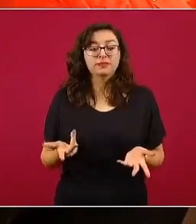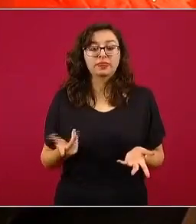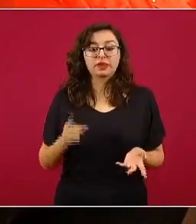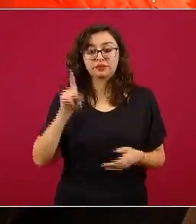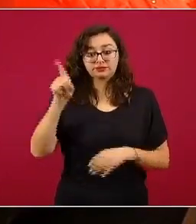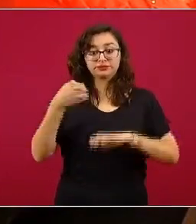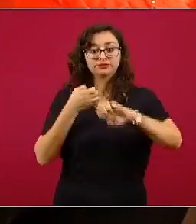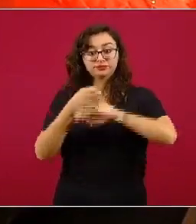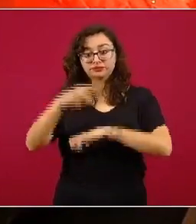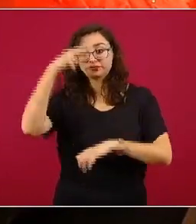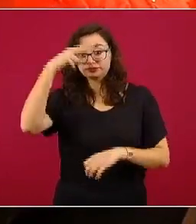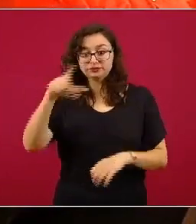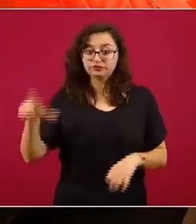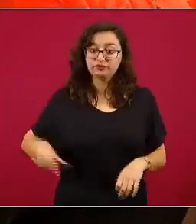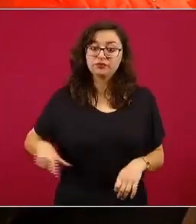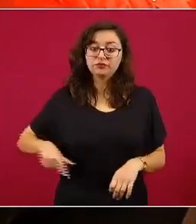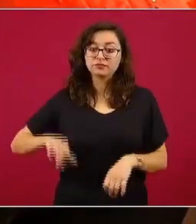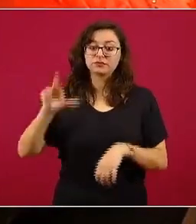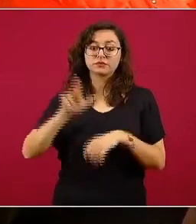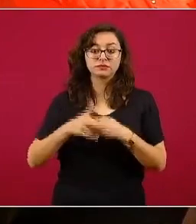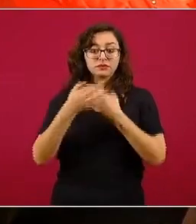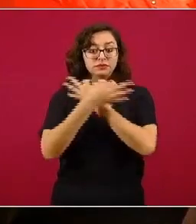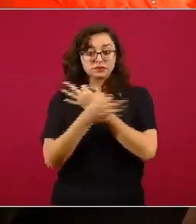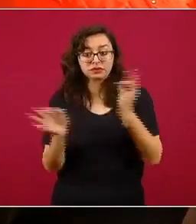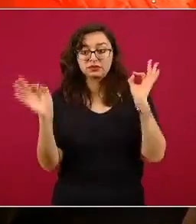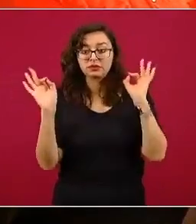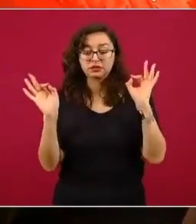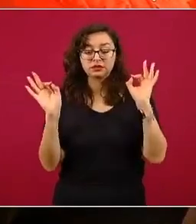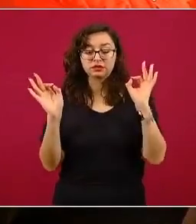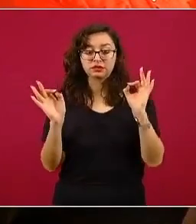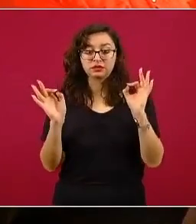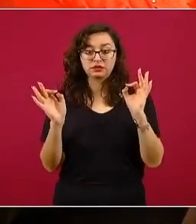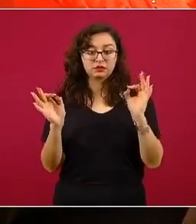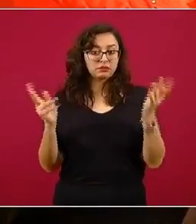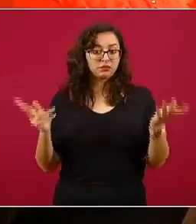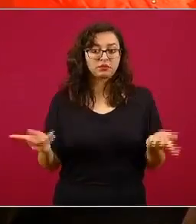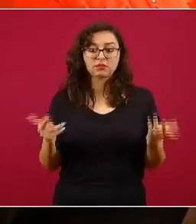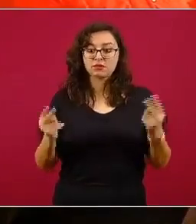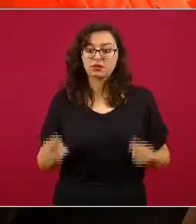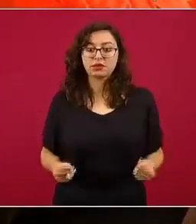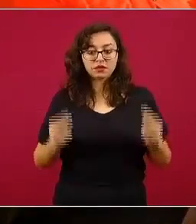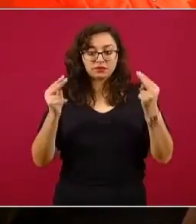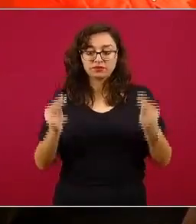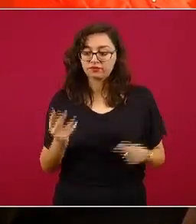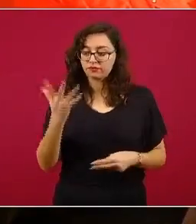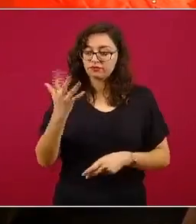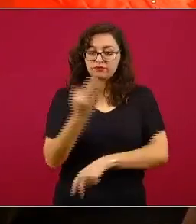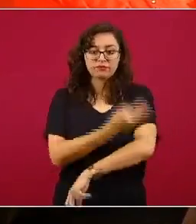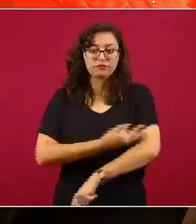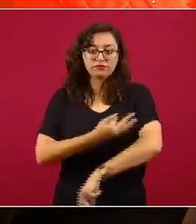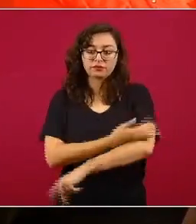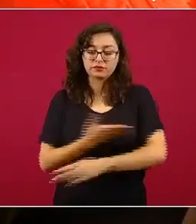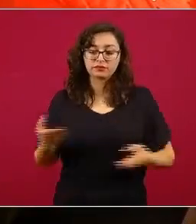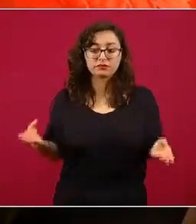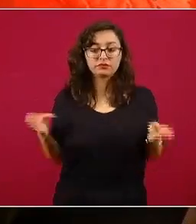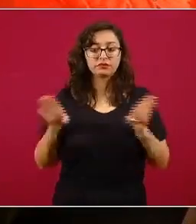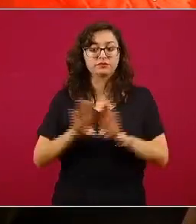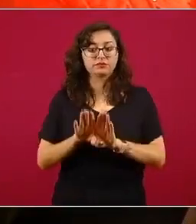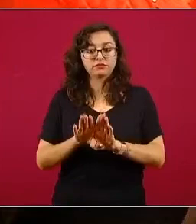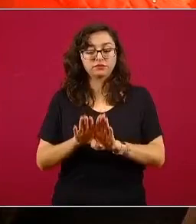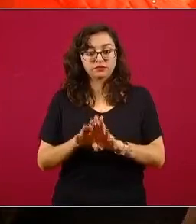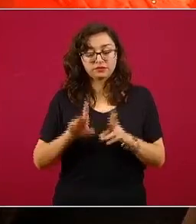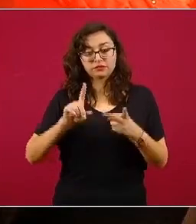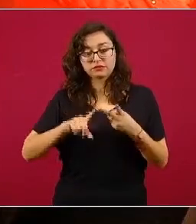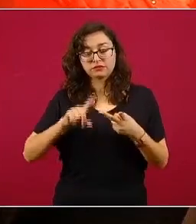el Estado de México, que el gobernador decretó que todos los comercios no esenciales a las 5 de la tarde se cerran. La primera pregunta.